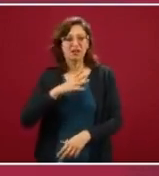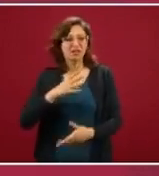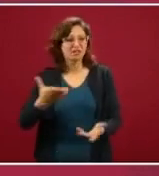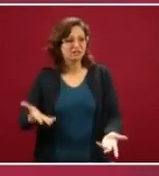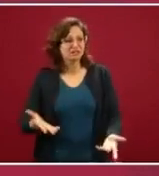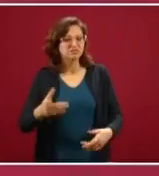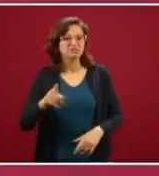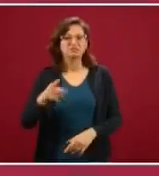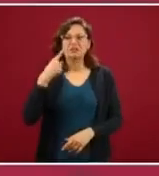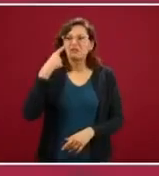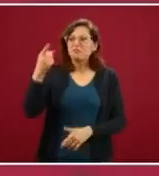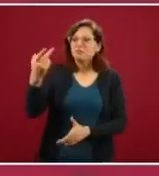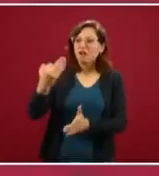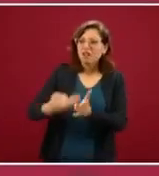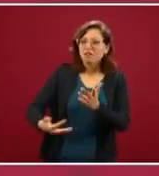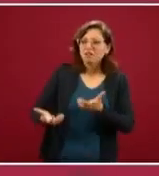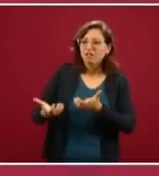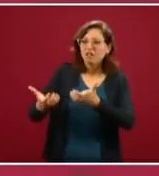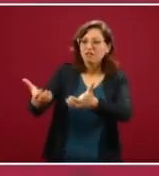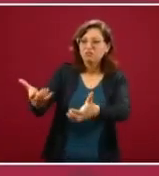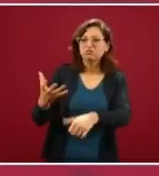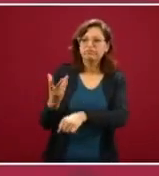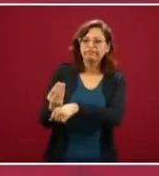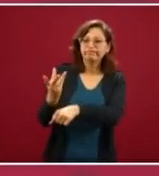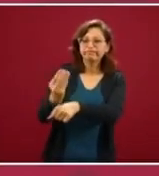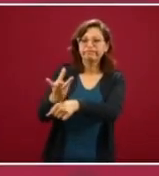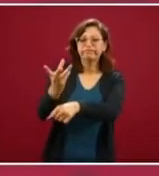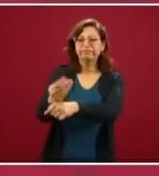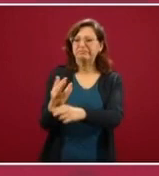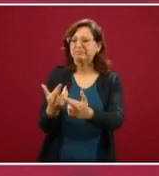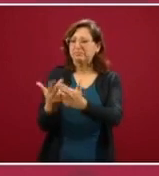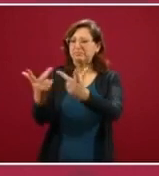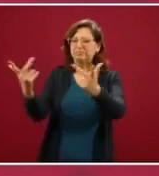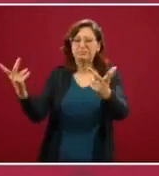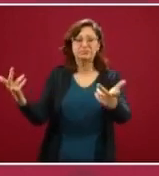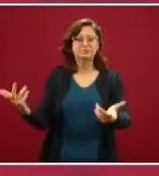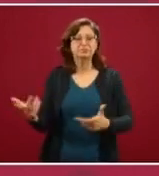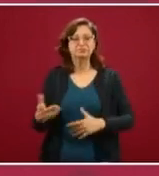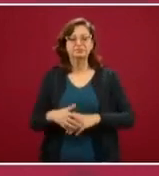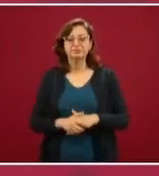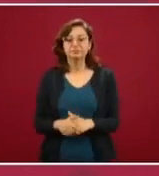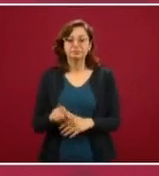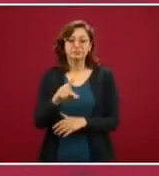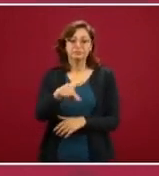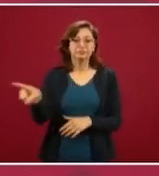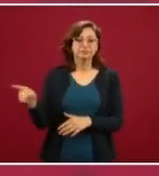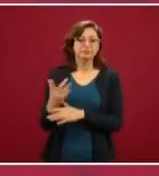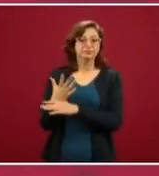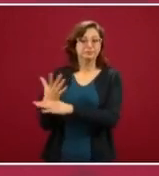o los caminos, ¿sí?, están destrozados los caminos.